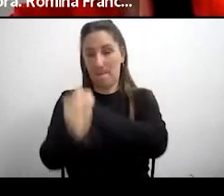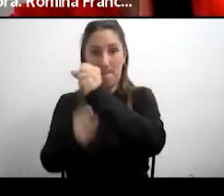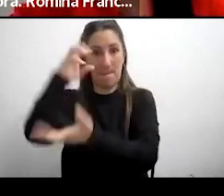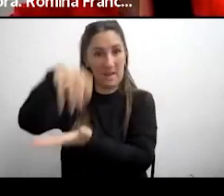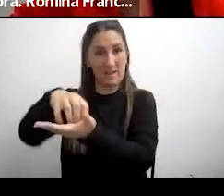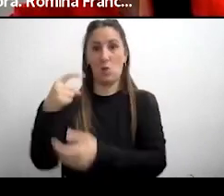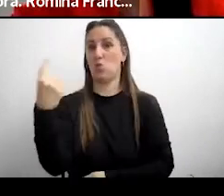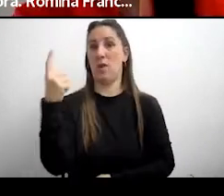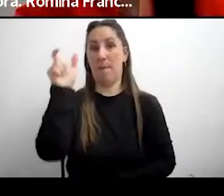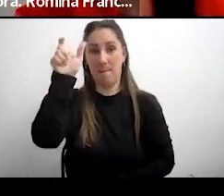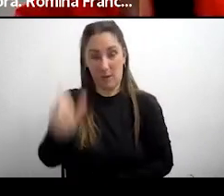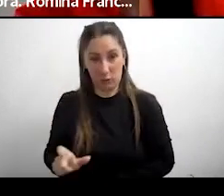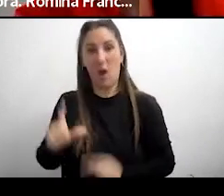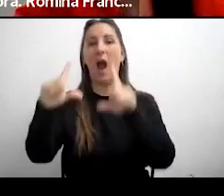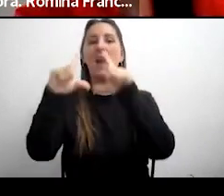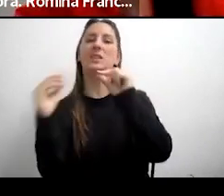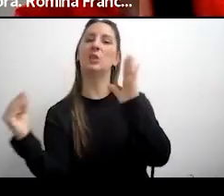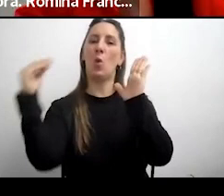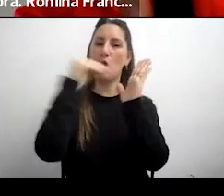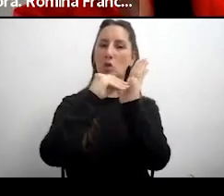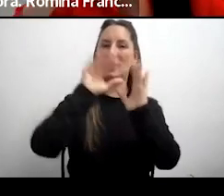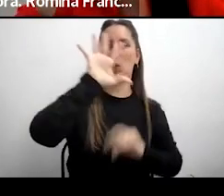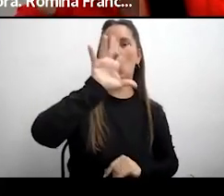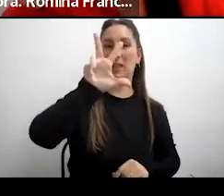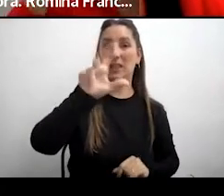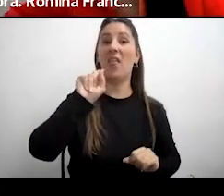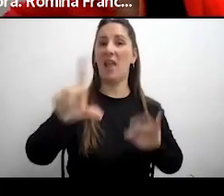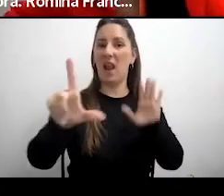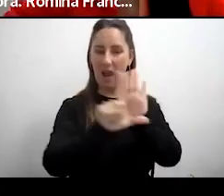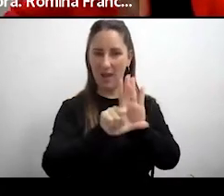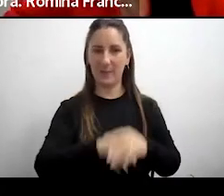están incluidas en el artículo 53 de la ley.